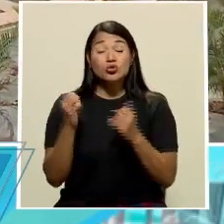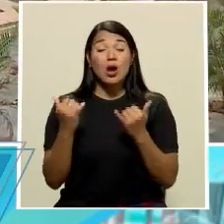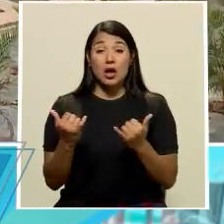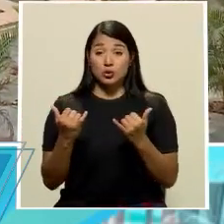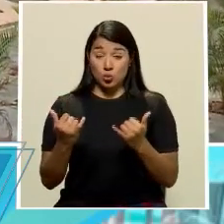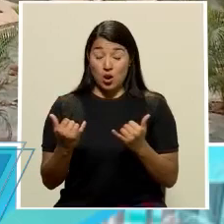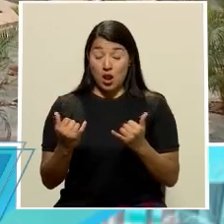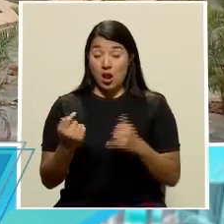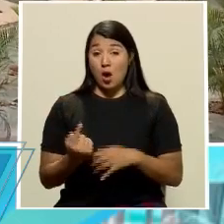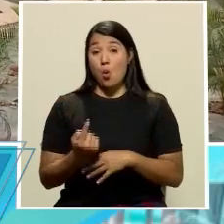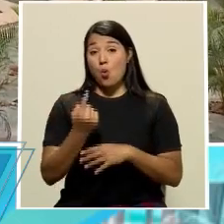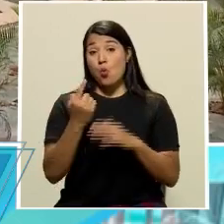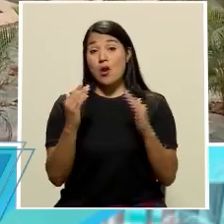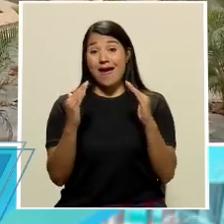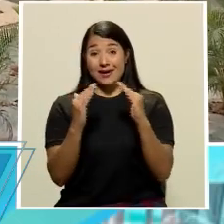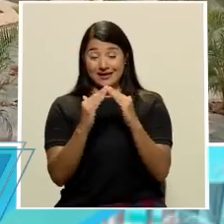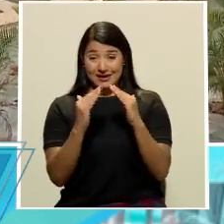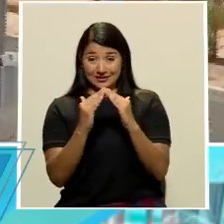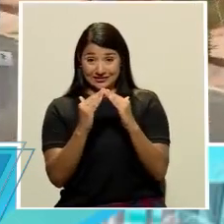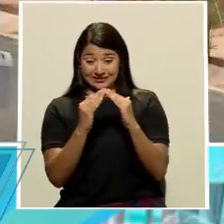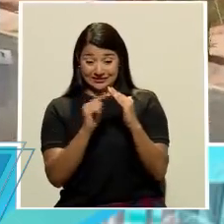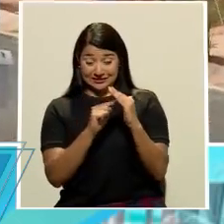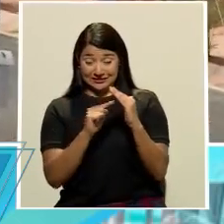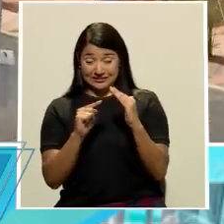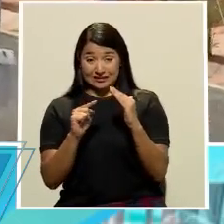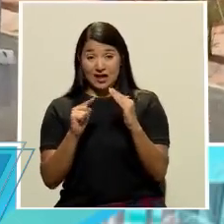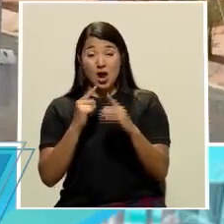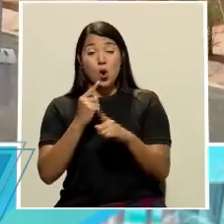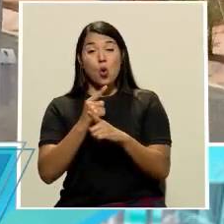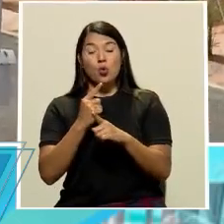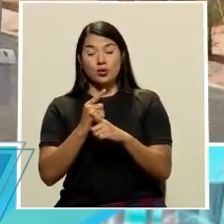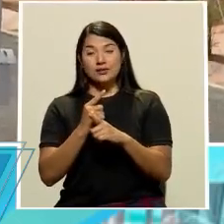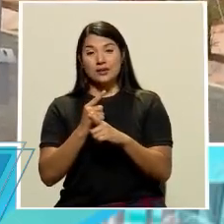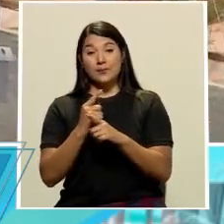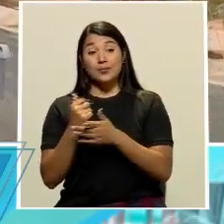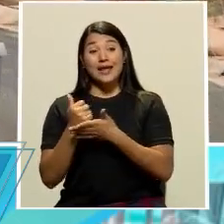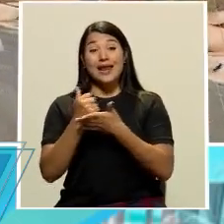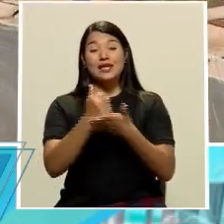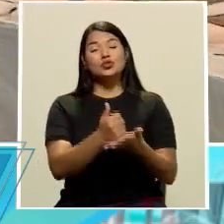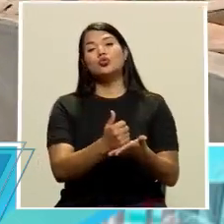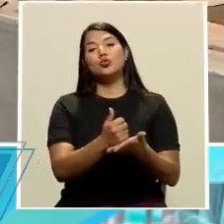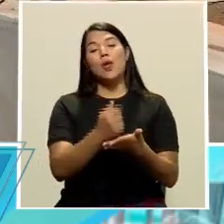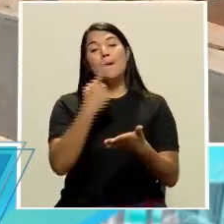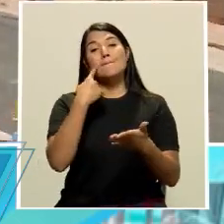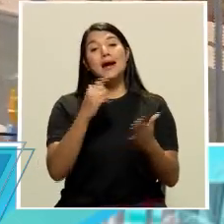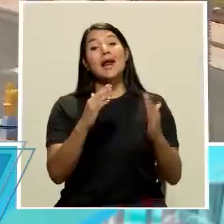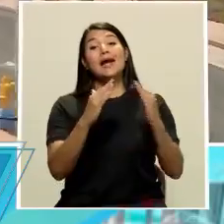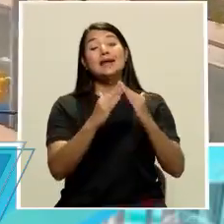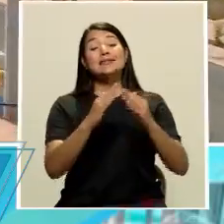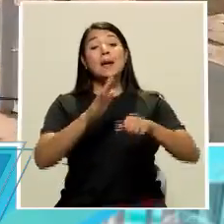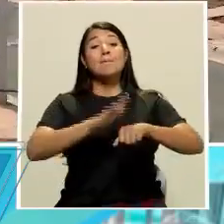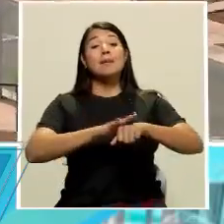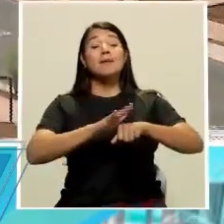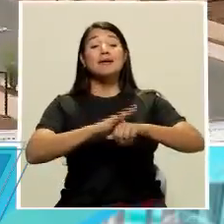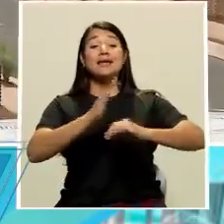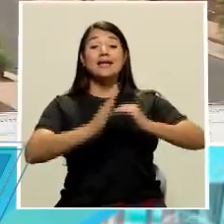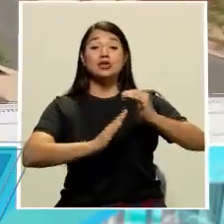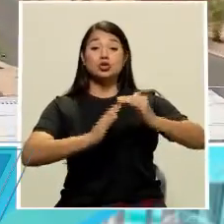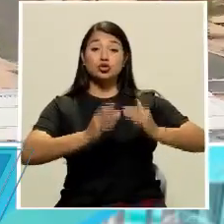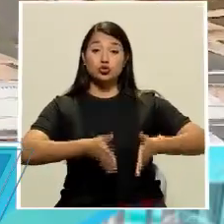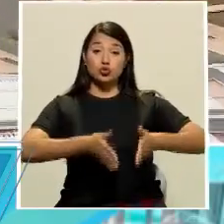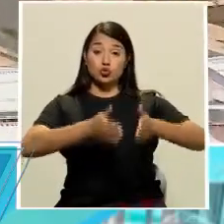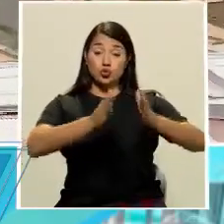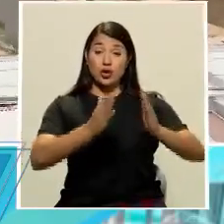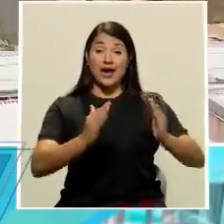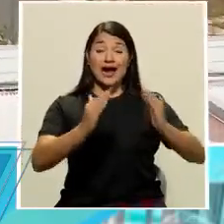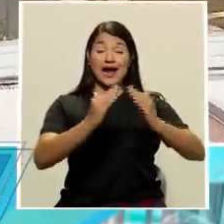unas viviendas adecuadas, los bonos familiares de vivienda permiten construir viviendas estructuralmente